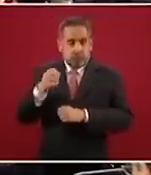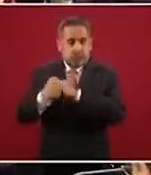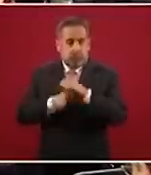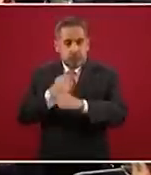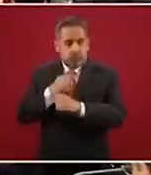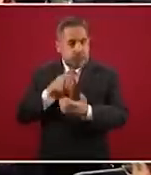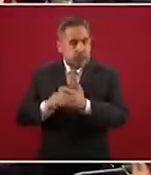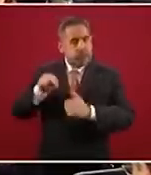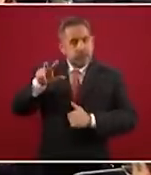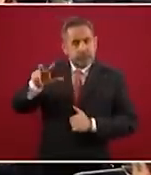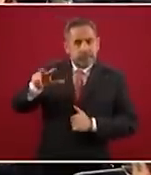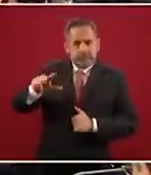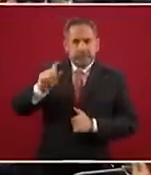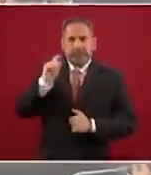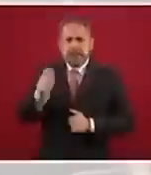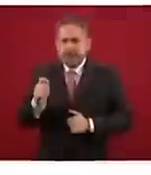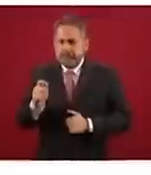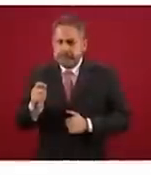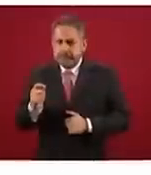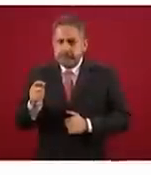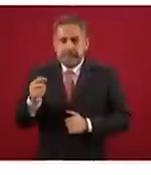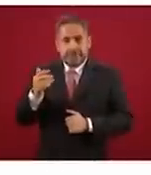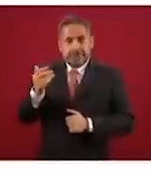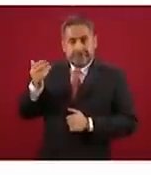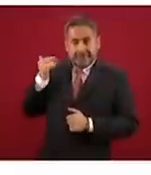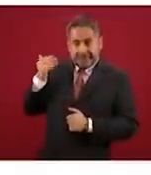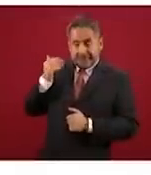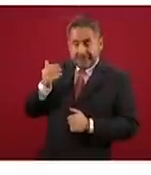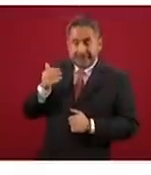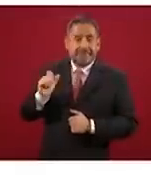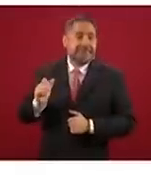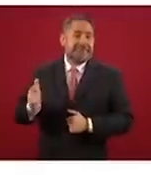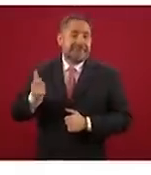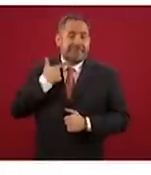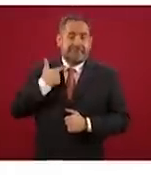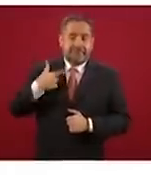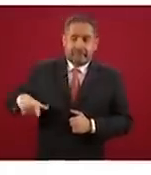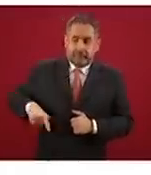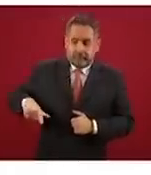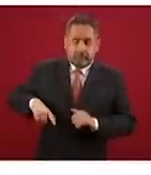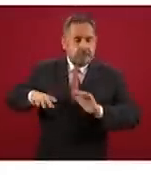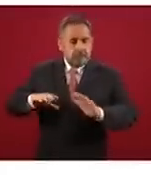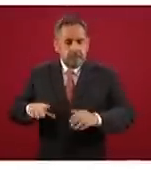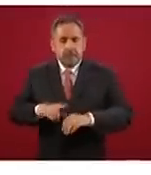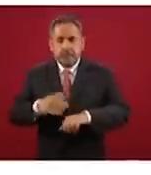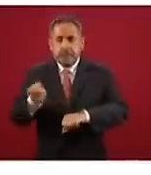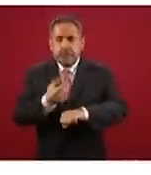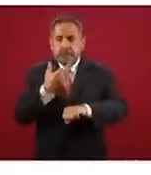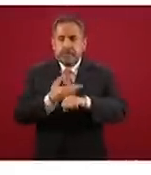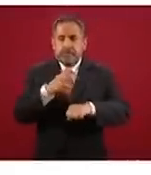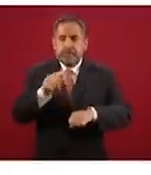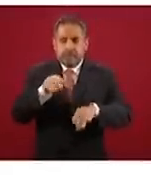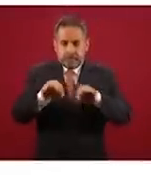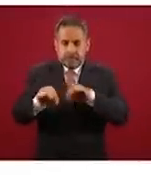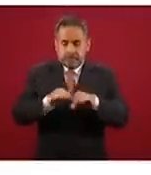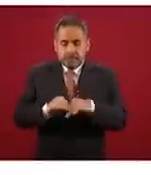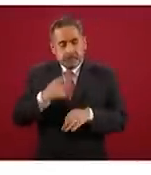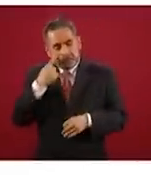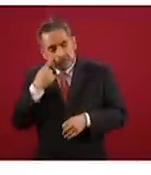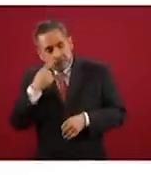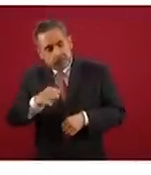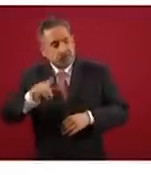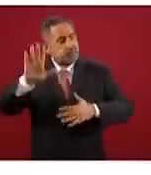de 2018, es decir, en la administración anterior, la Secretaría del Trabajo tomó nota